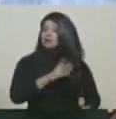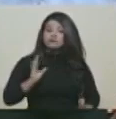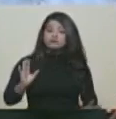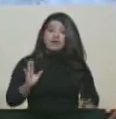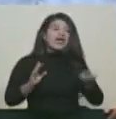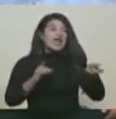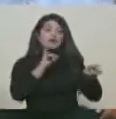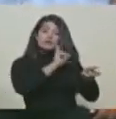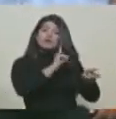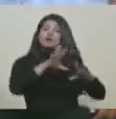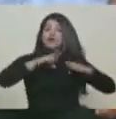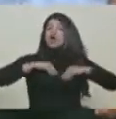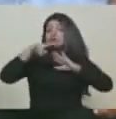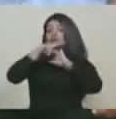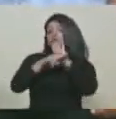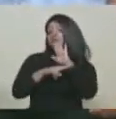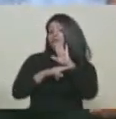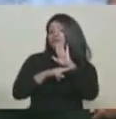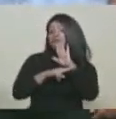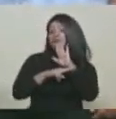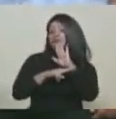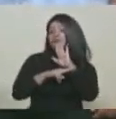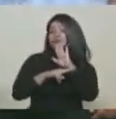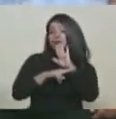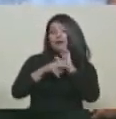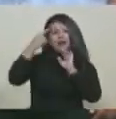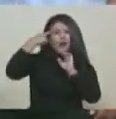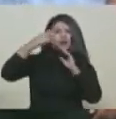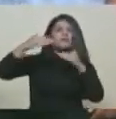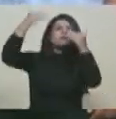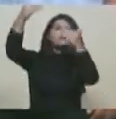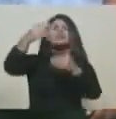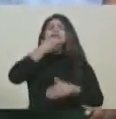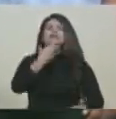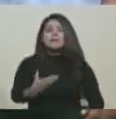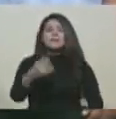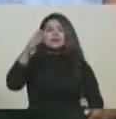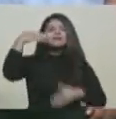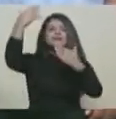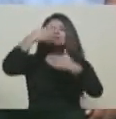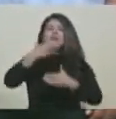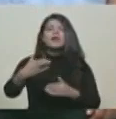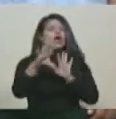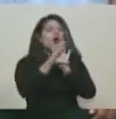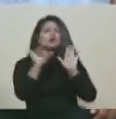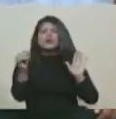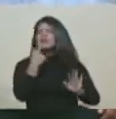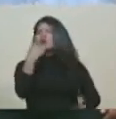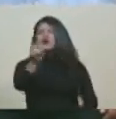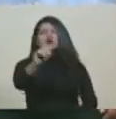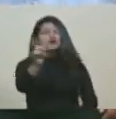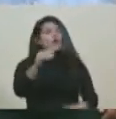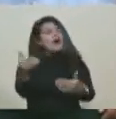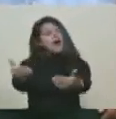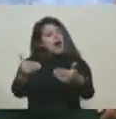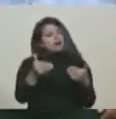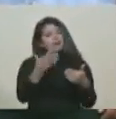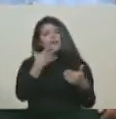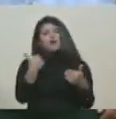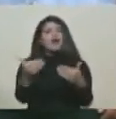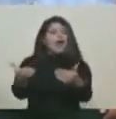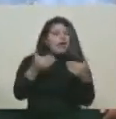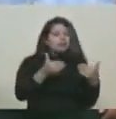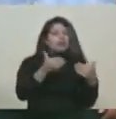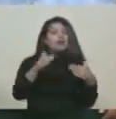reglas y condiciones, tanto que las elecciones eran en diciembre. Y la Asamblea Nacional Constituyente dijo no, lo más pronto